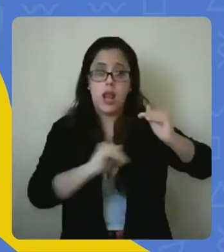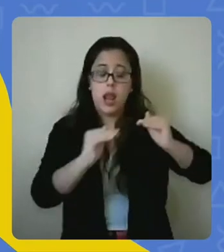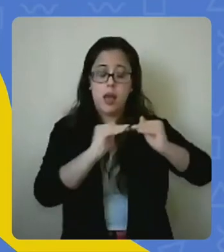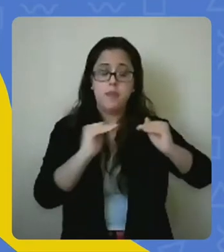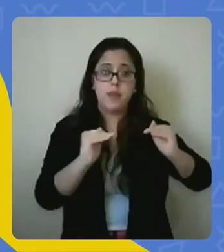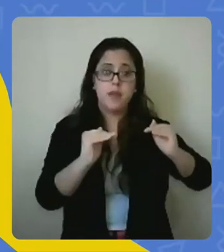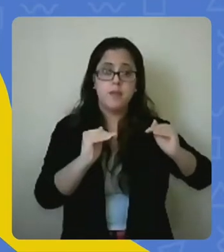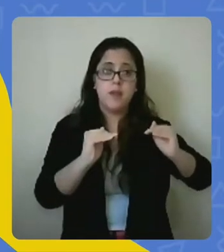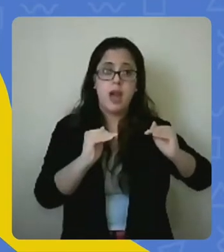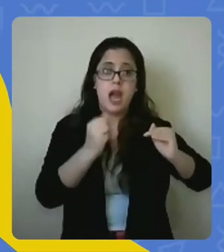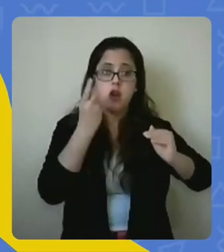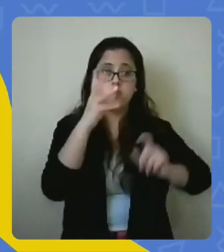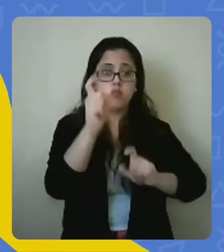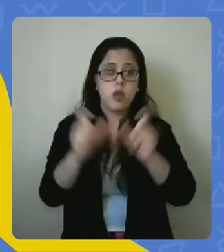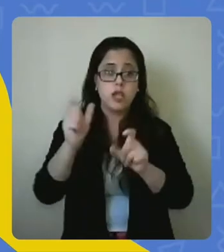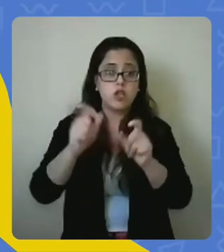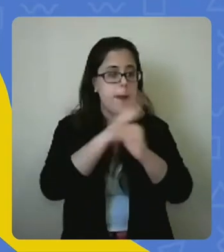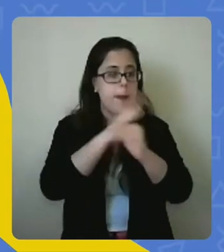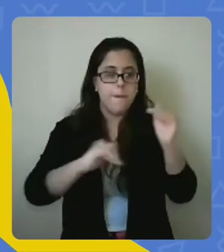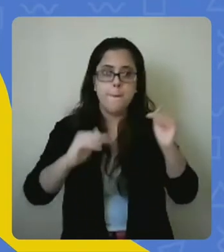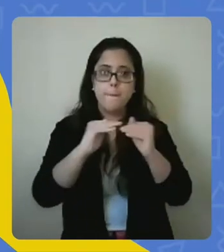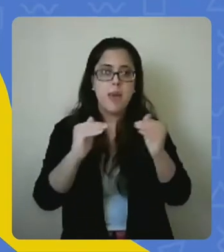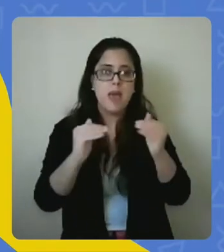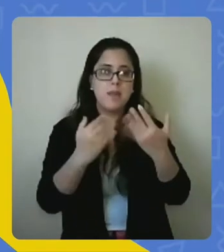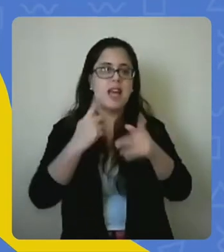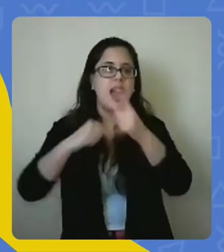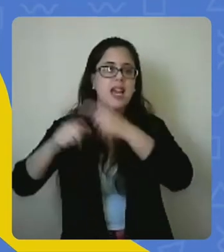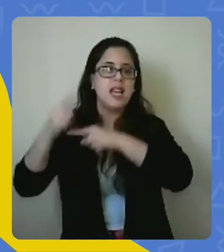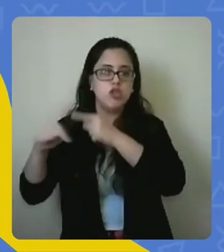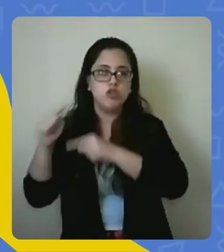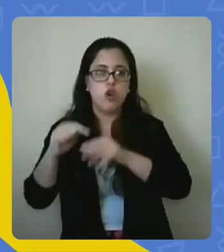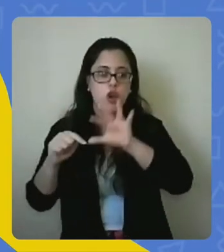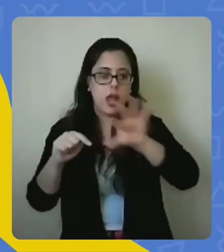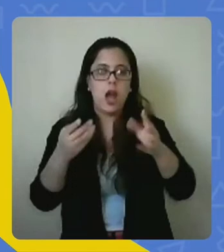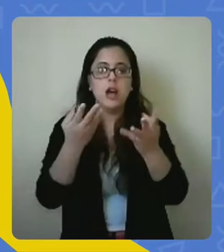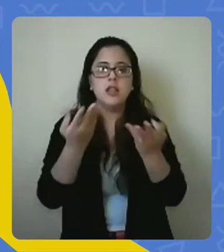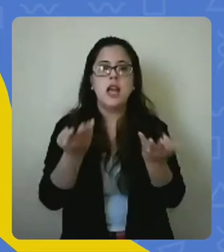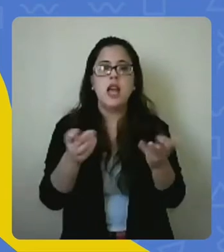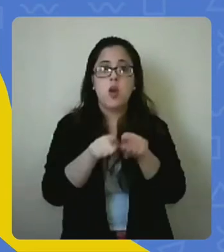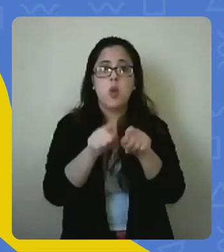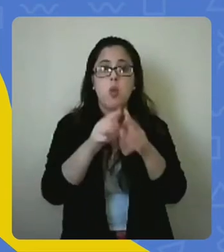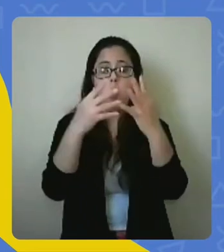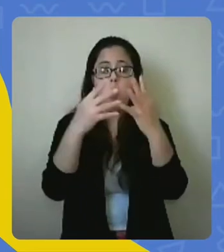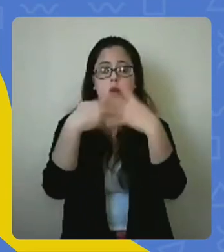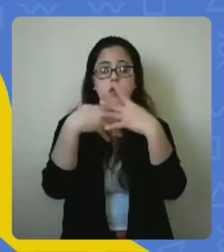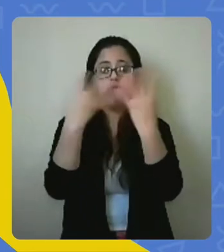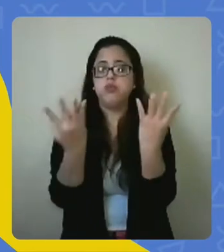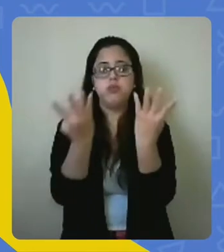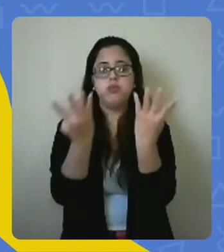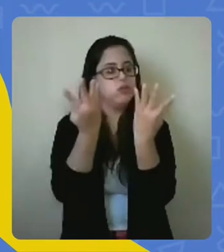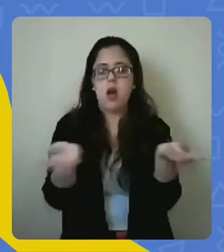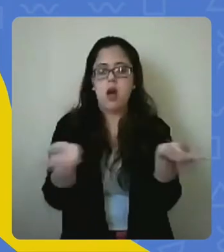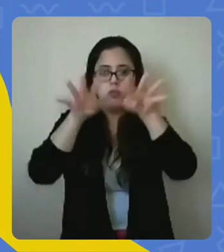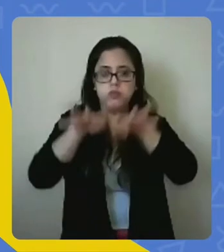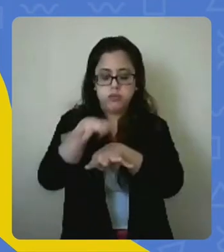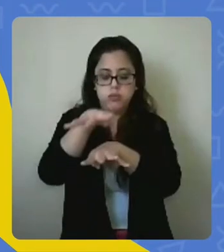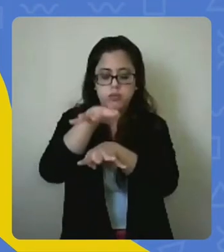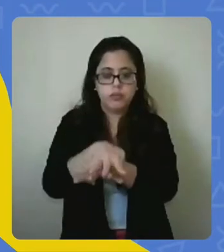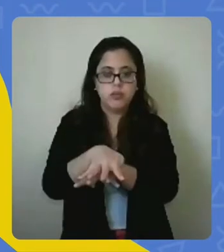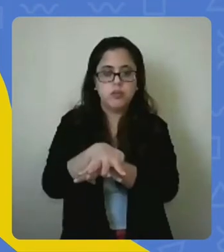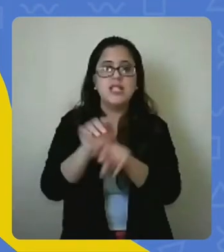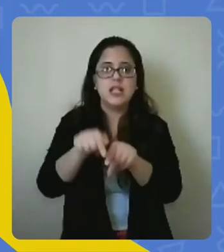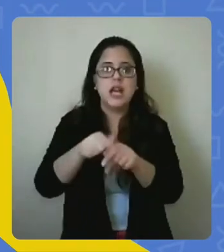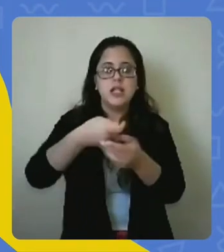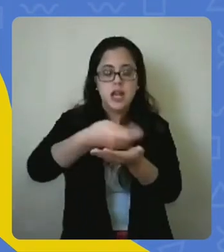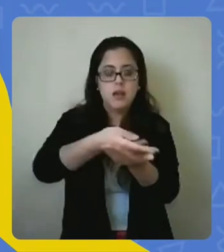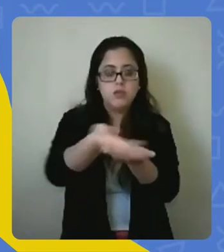cantidad de historietas. Esto se mezcla, se ponen dadas vueltas, ¿no?, boca abajo en la mesa, y